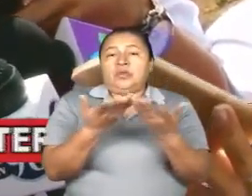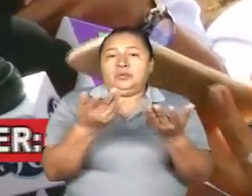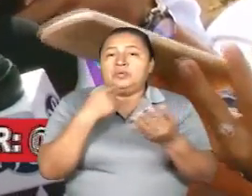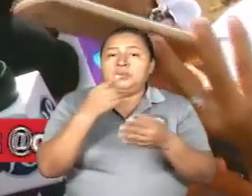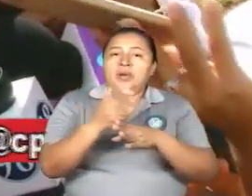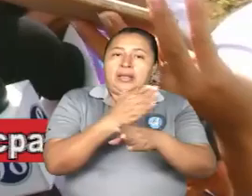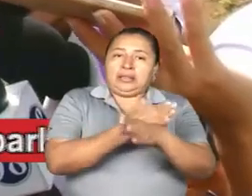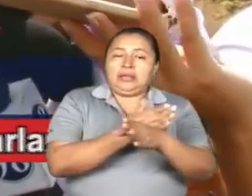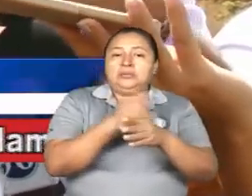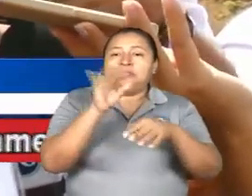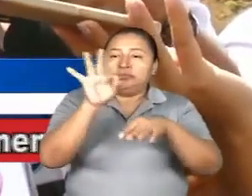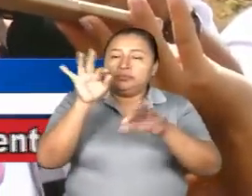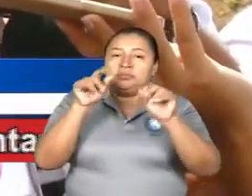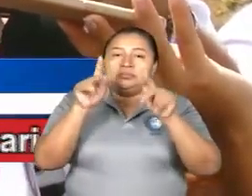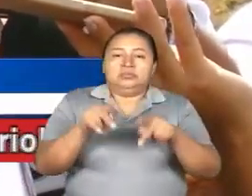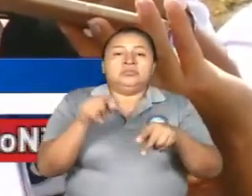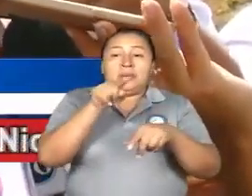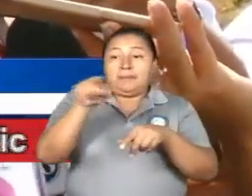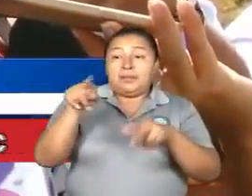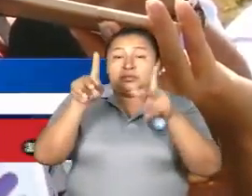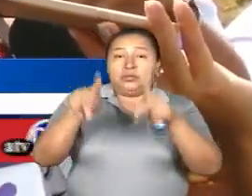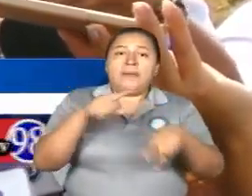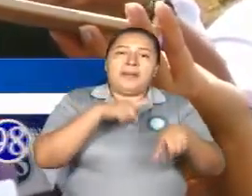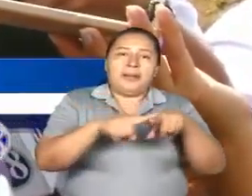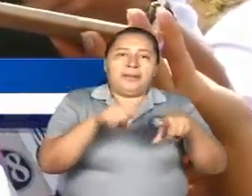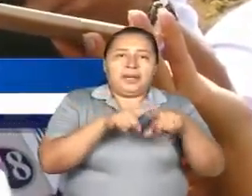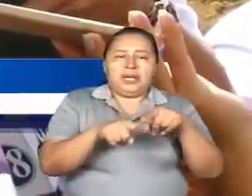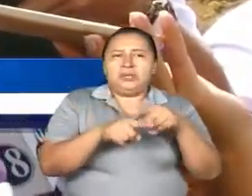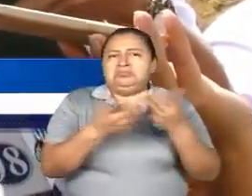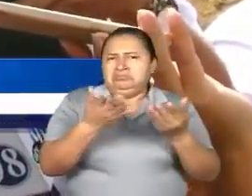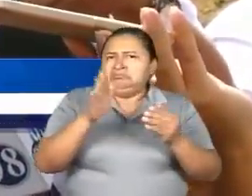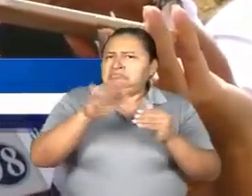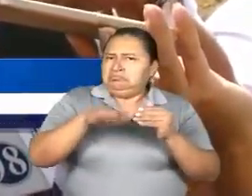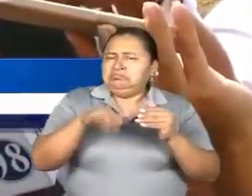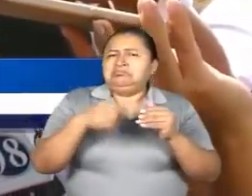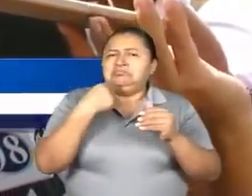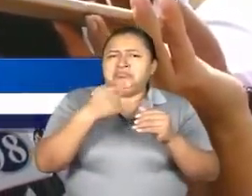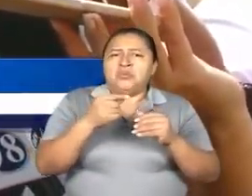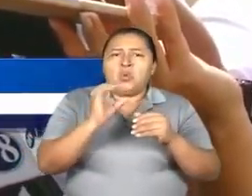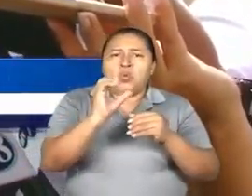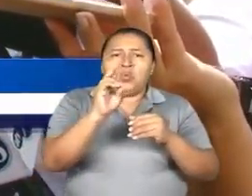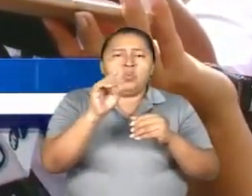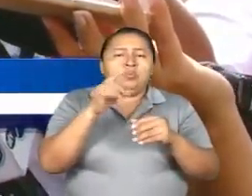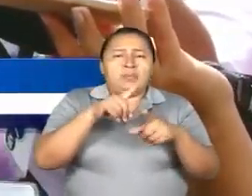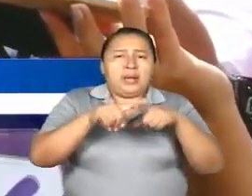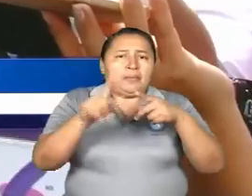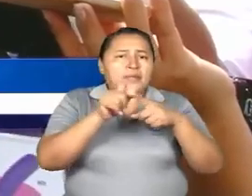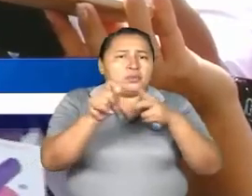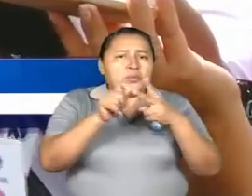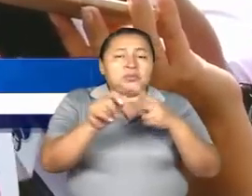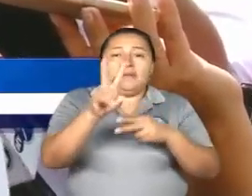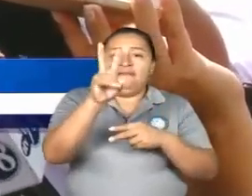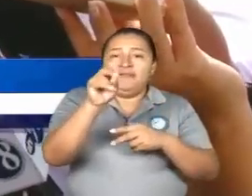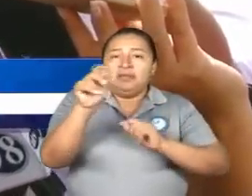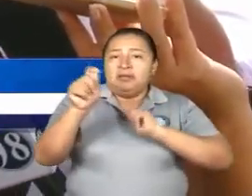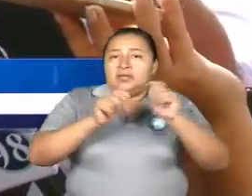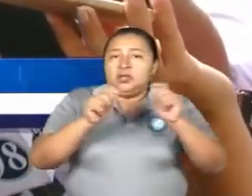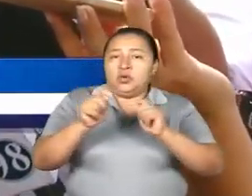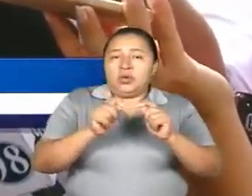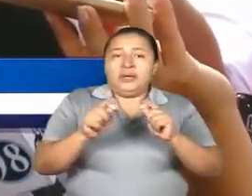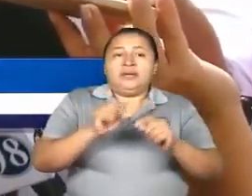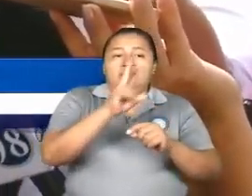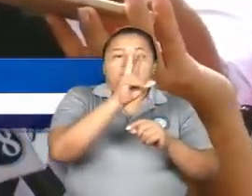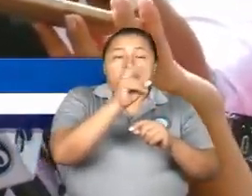van a pagar una cuota módica, en estos casos particulares una cuota de $20 durante